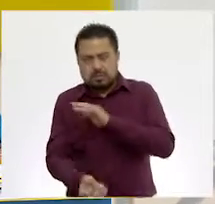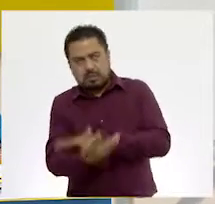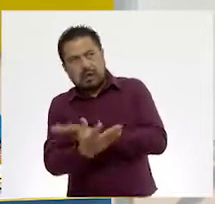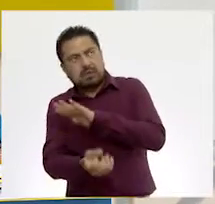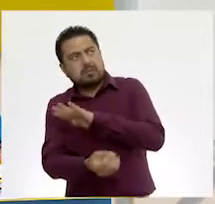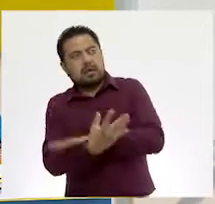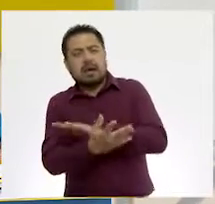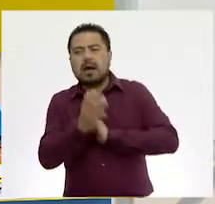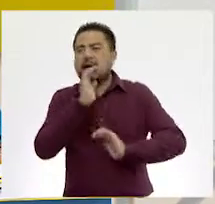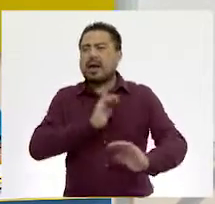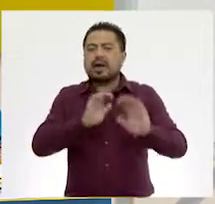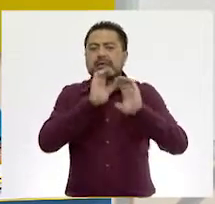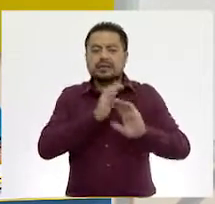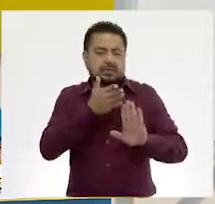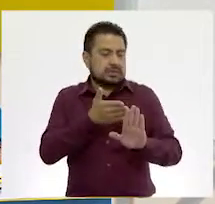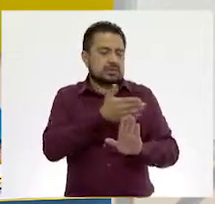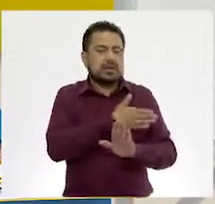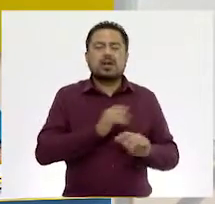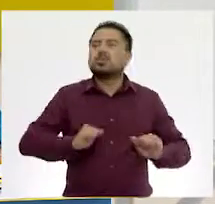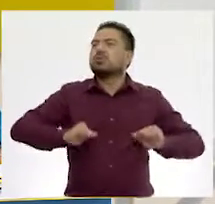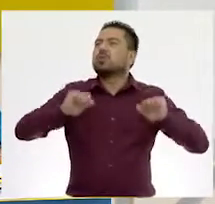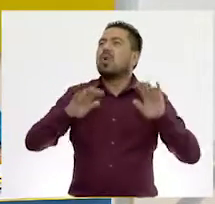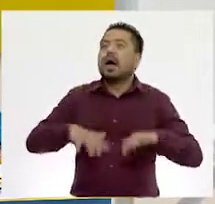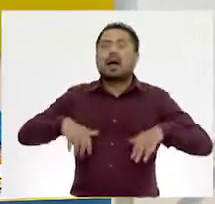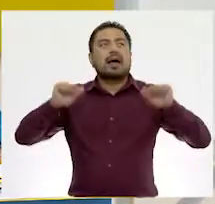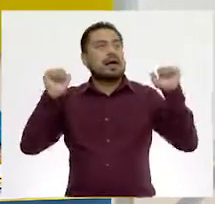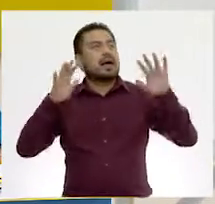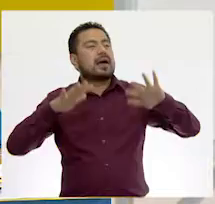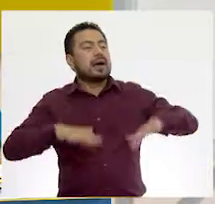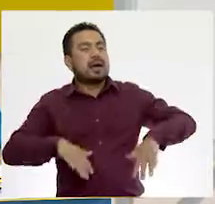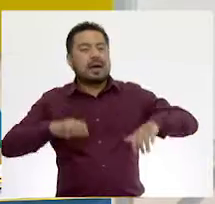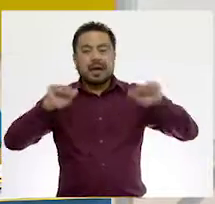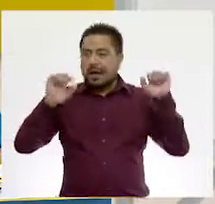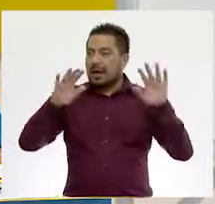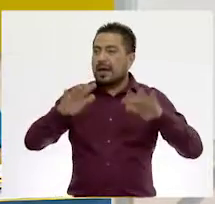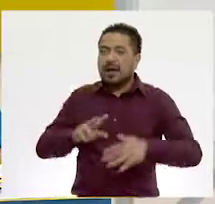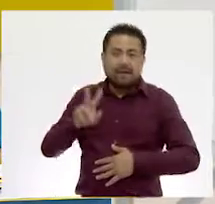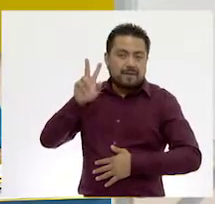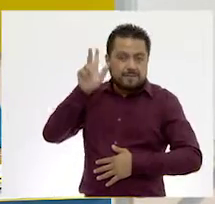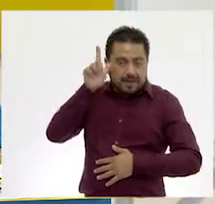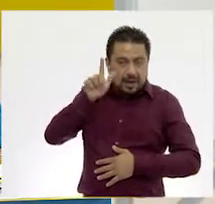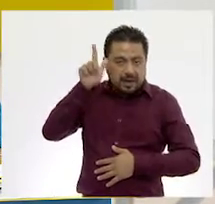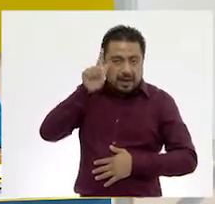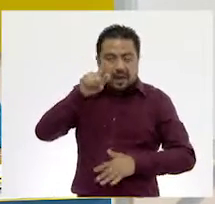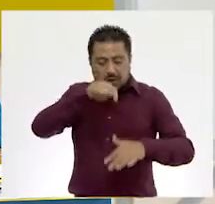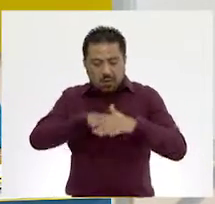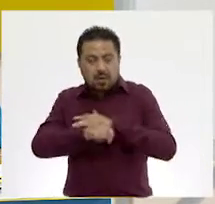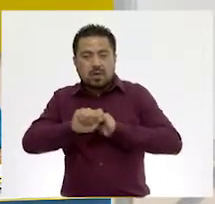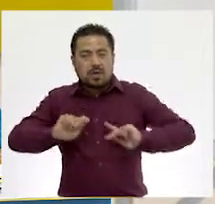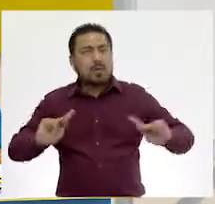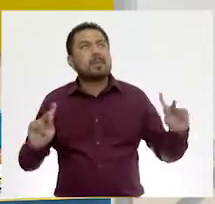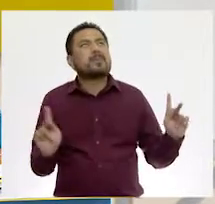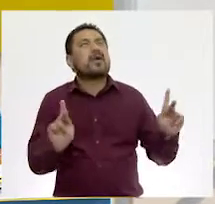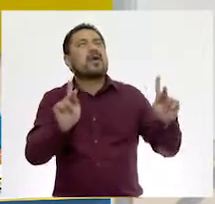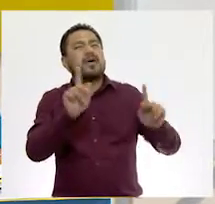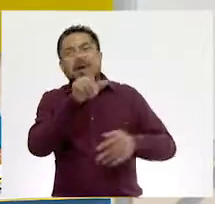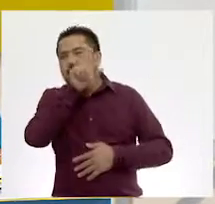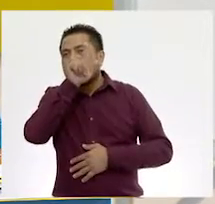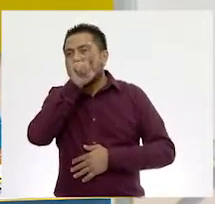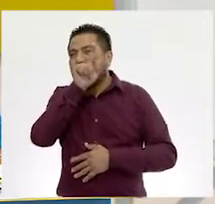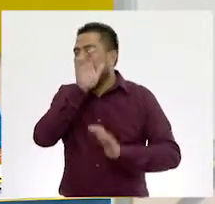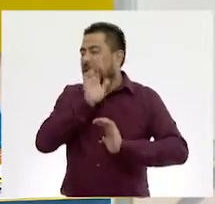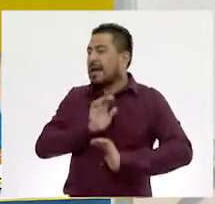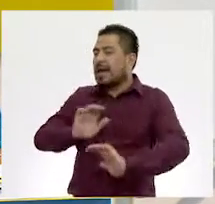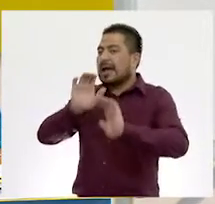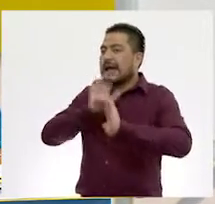en la canción anterior. Muy bien. Que llueva, la virgen de la cueva, los pajarillos cantan, la luna